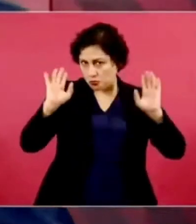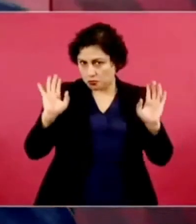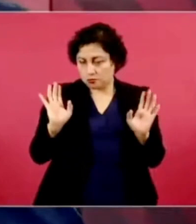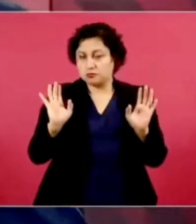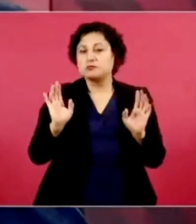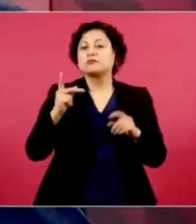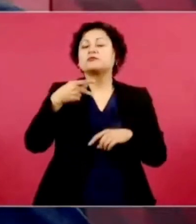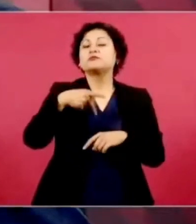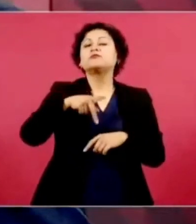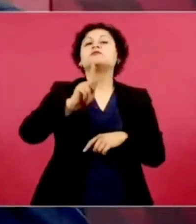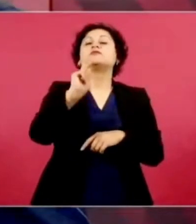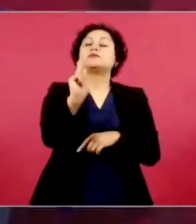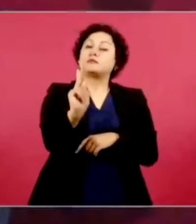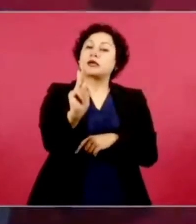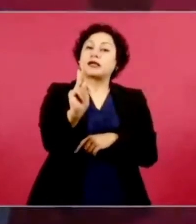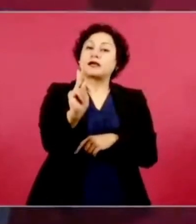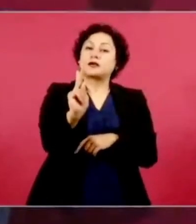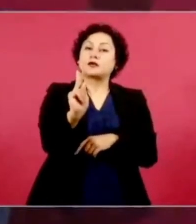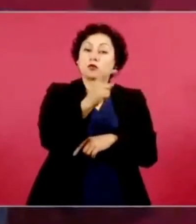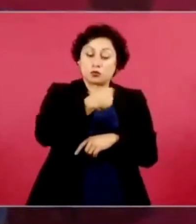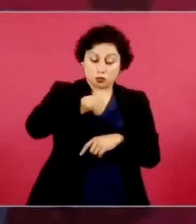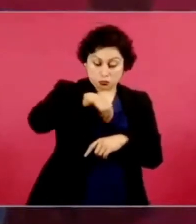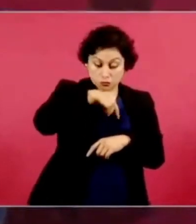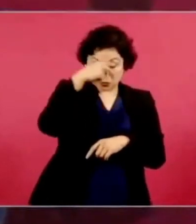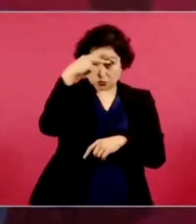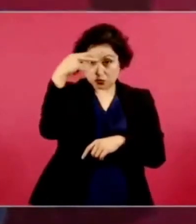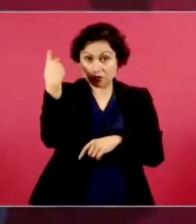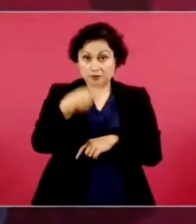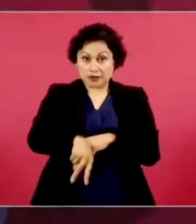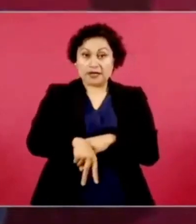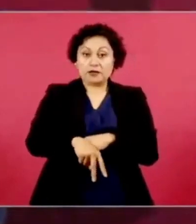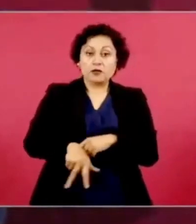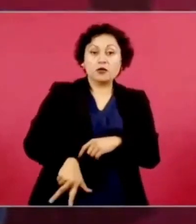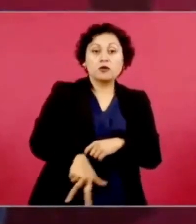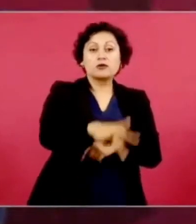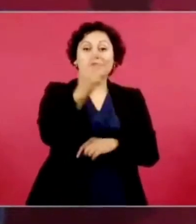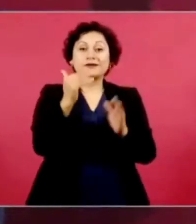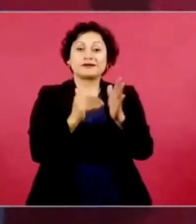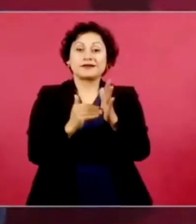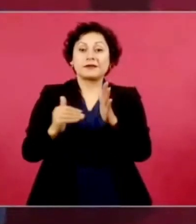casi 13 millones de becas a estudiantes de familias pobres.